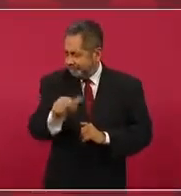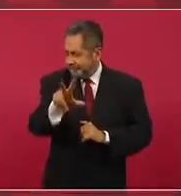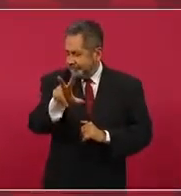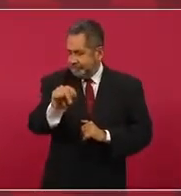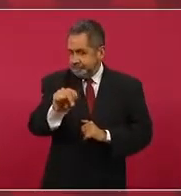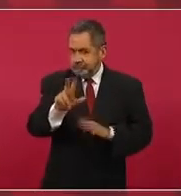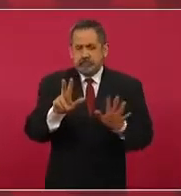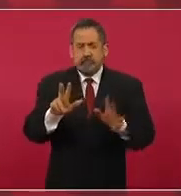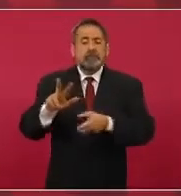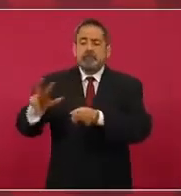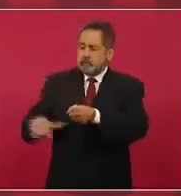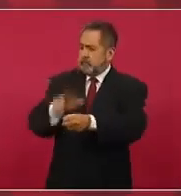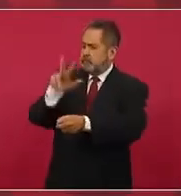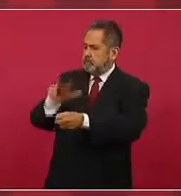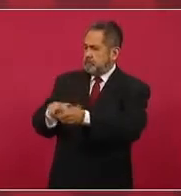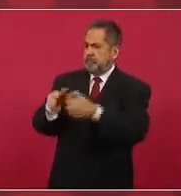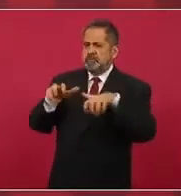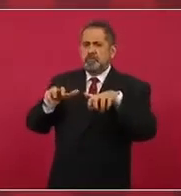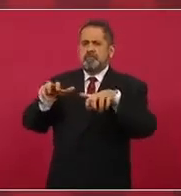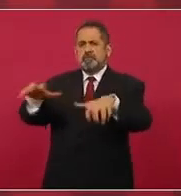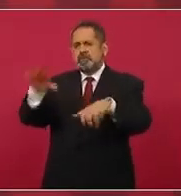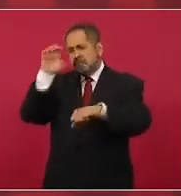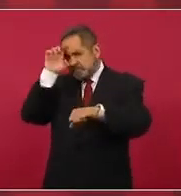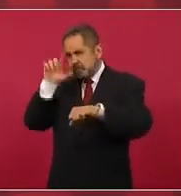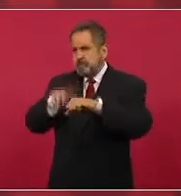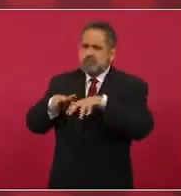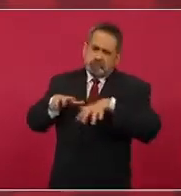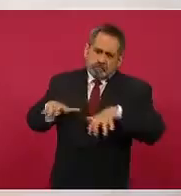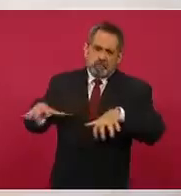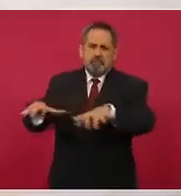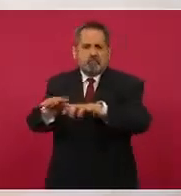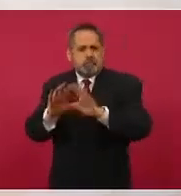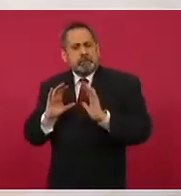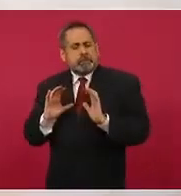Área natural protegida es solo agricultura